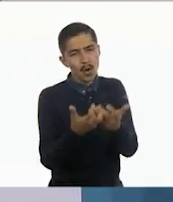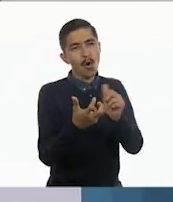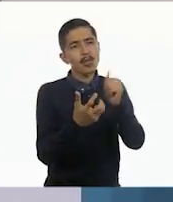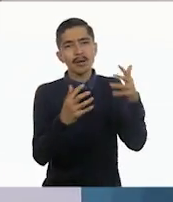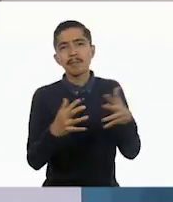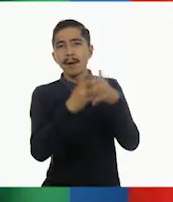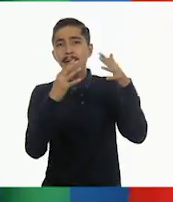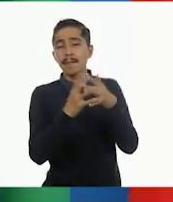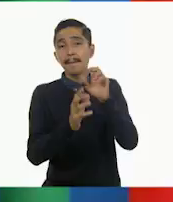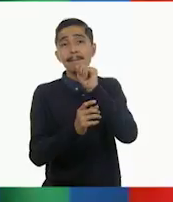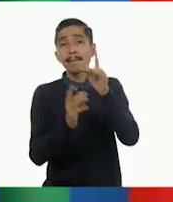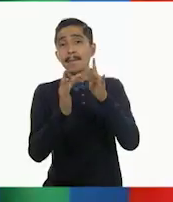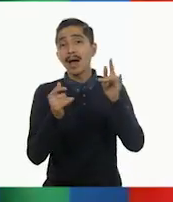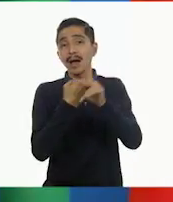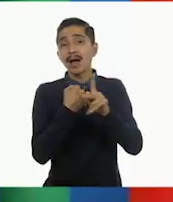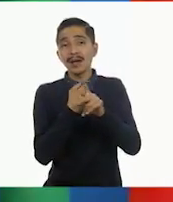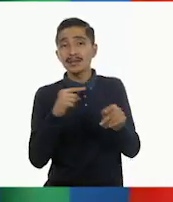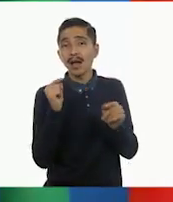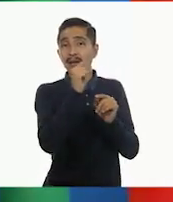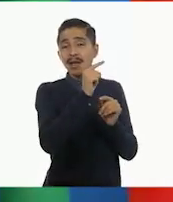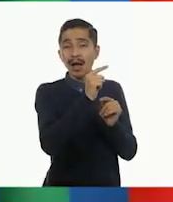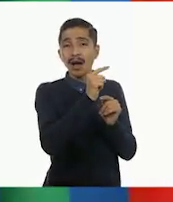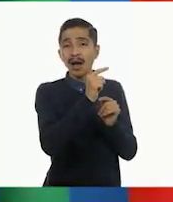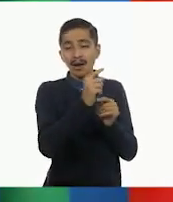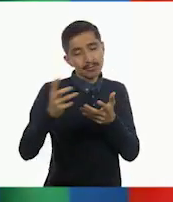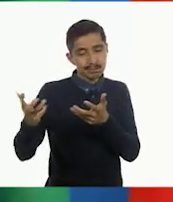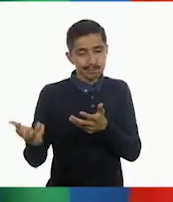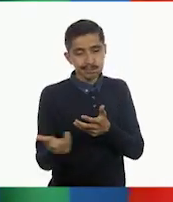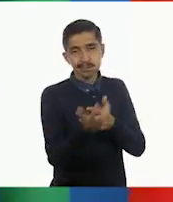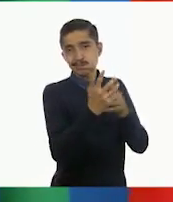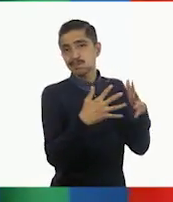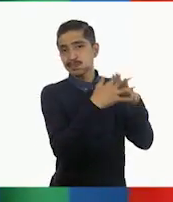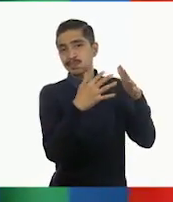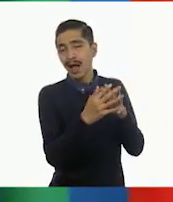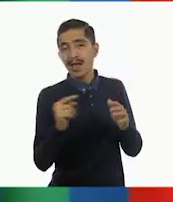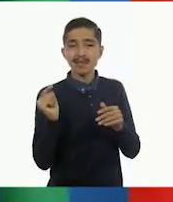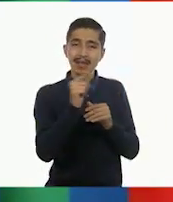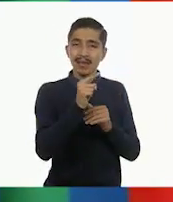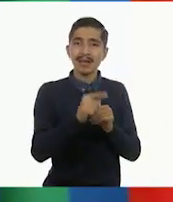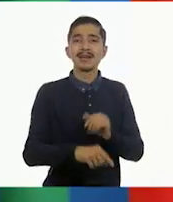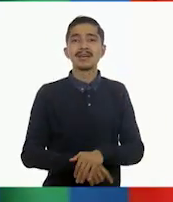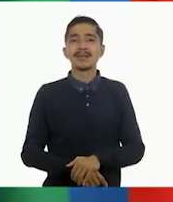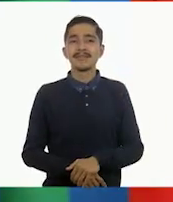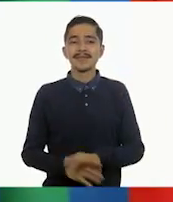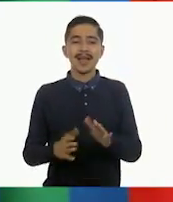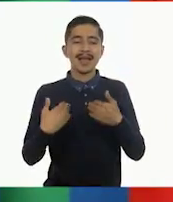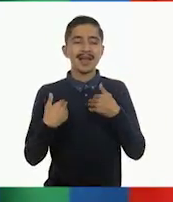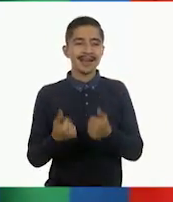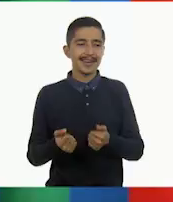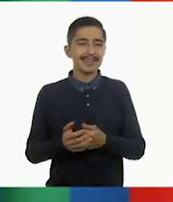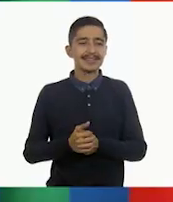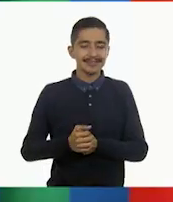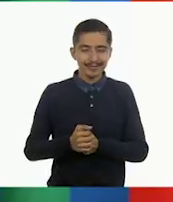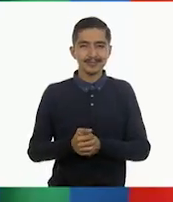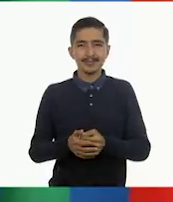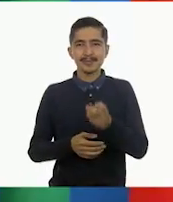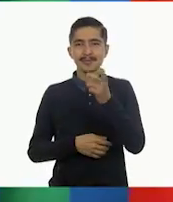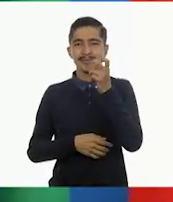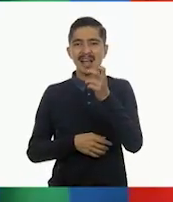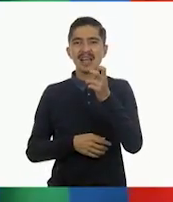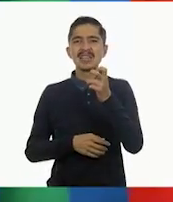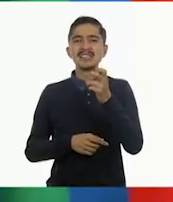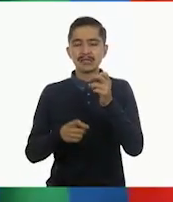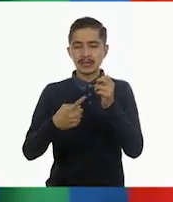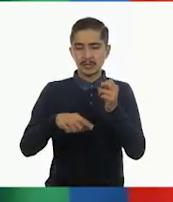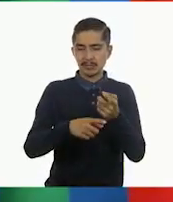propio país. Pues sí. Oh, ok, ya entendí. O sea, con esto el imperio se